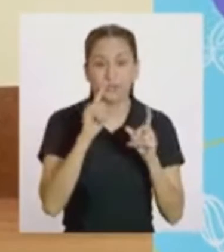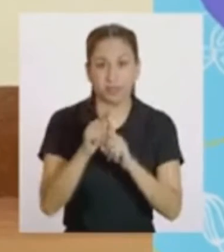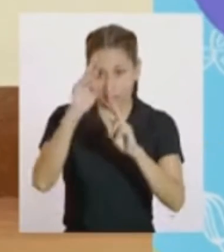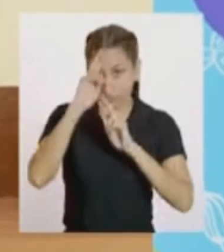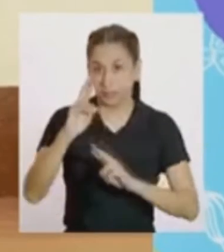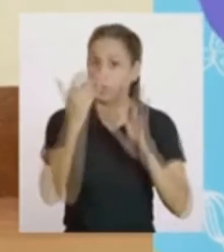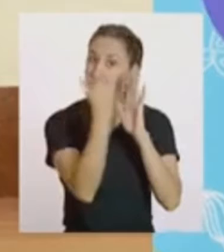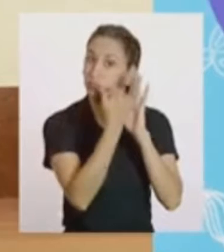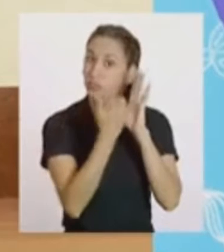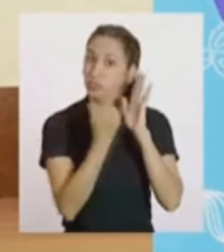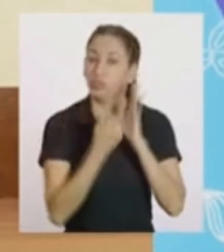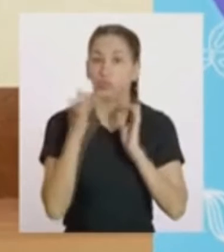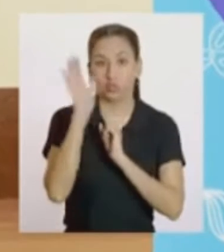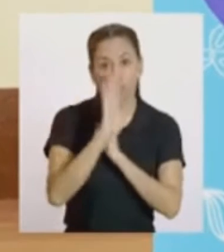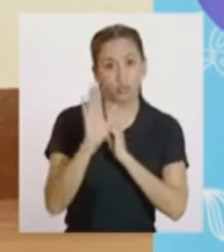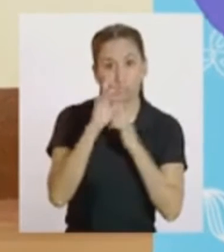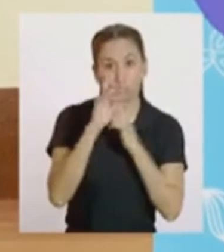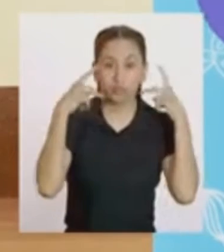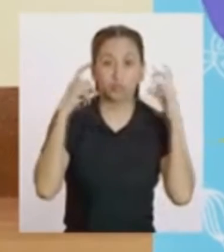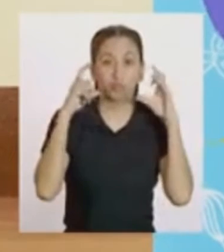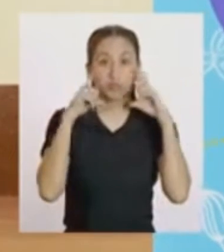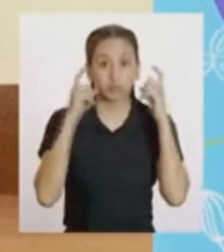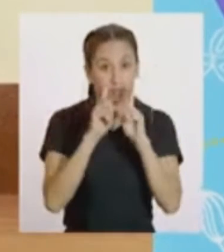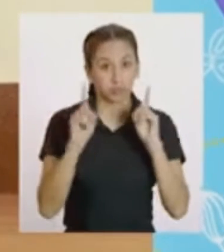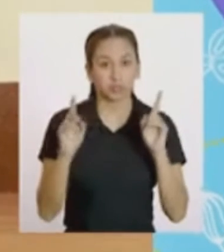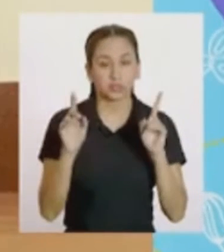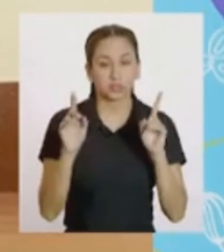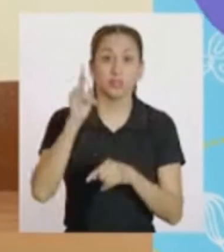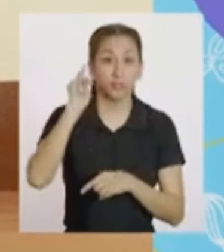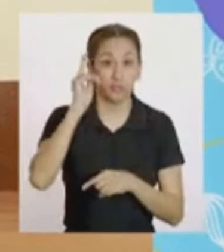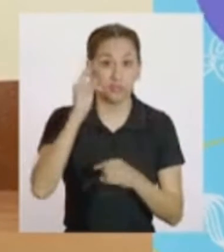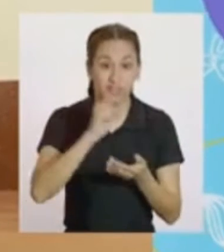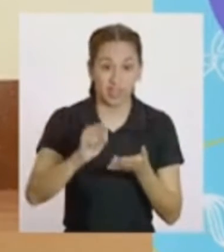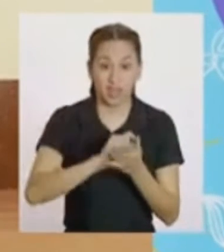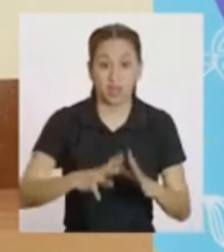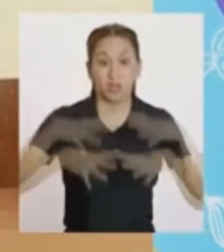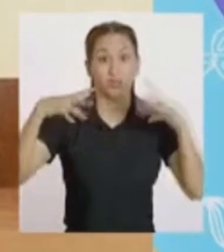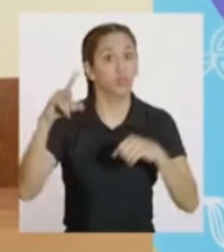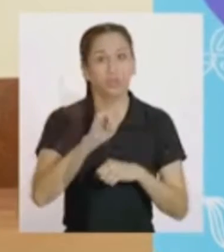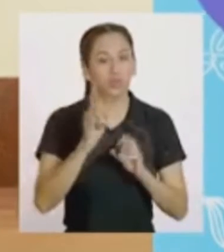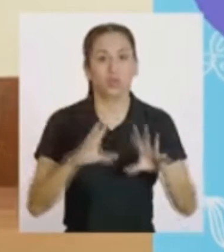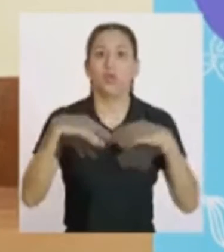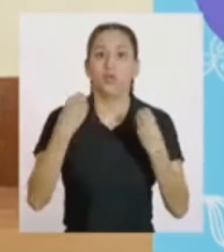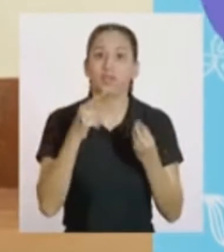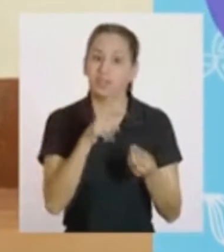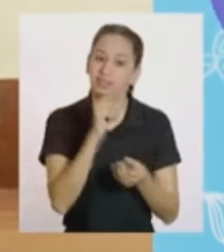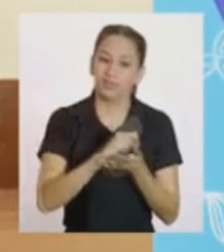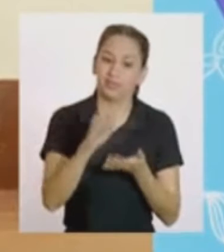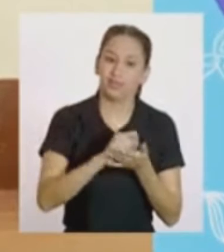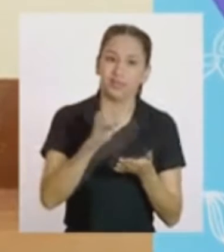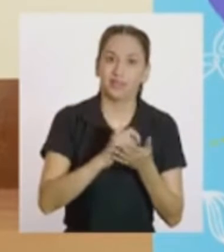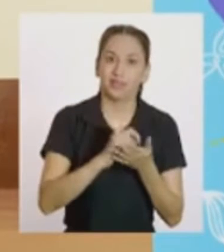siempre los protocolos de bioseguridad. También nuestros maestros evitan dejarnos exceso de tareas, ya que mayormente